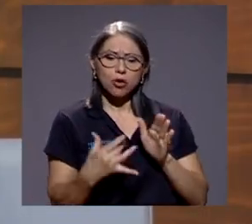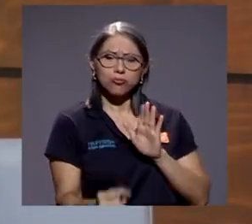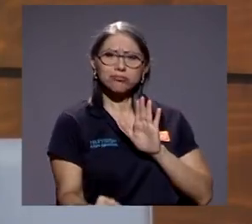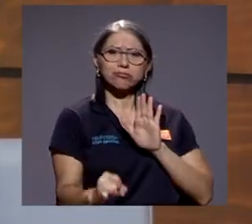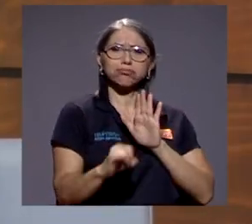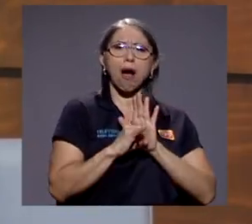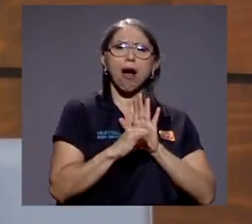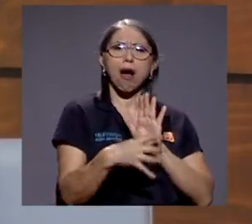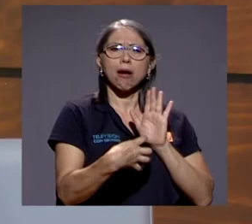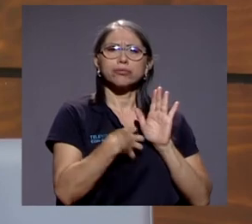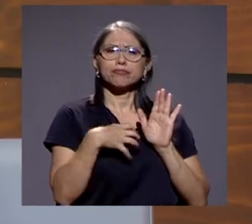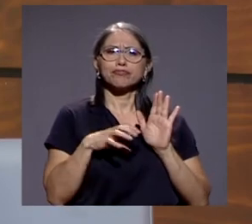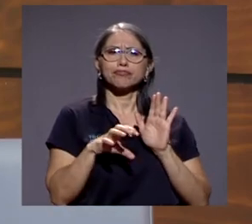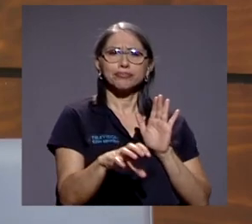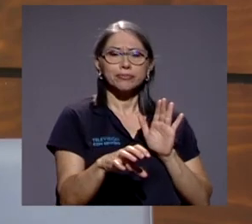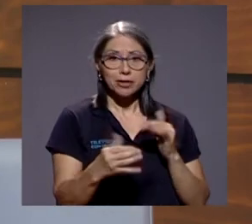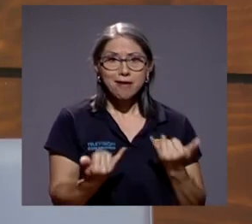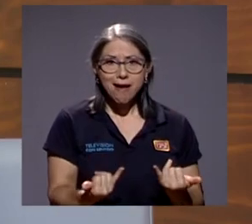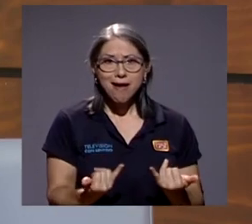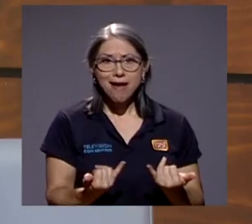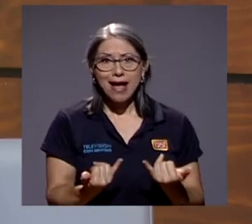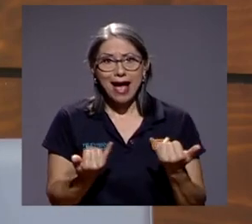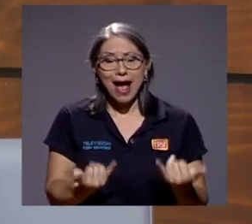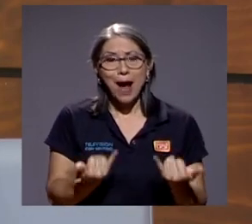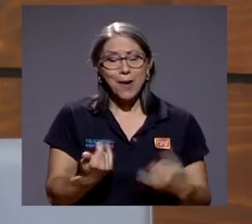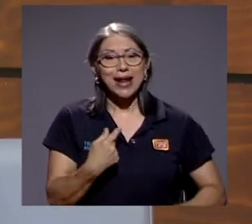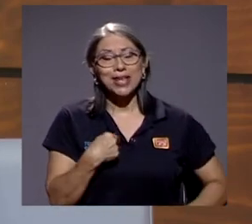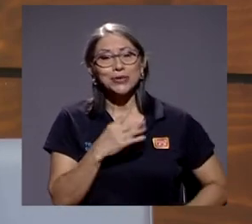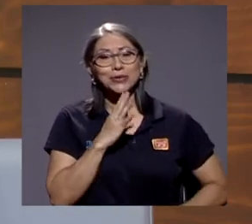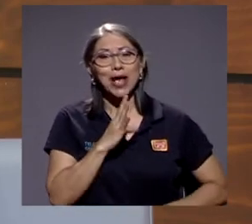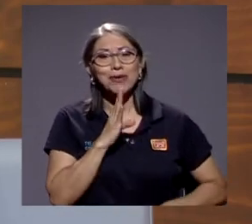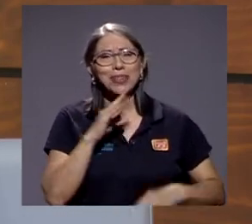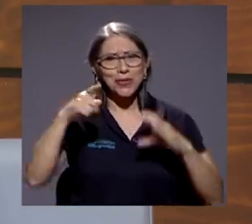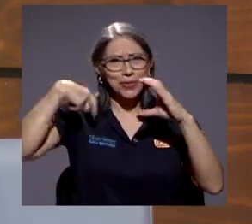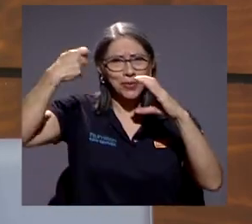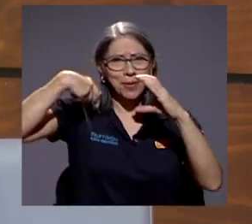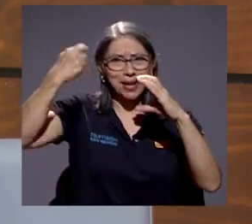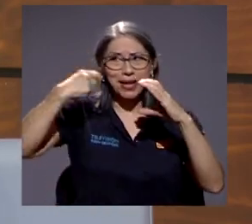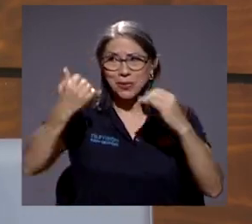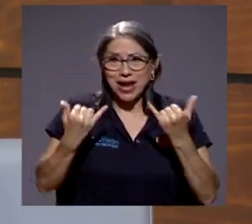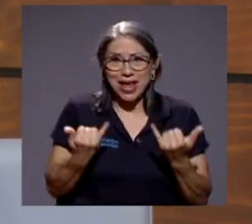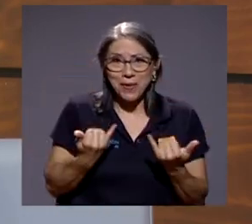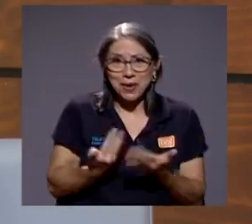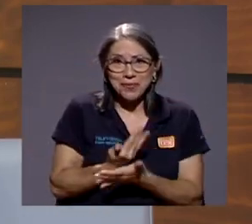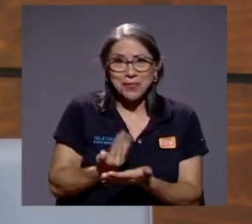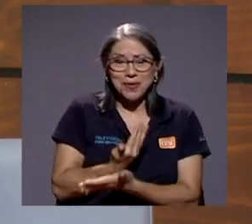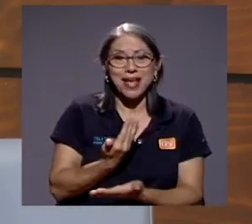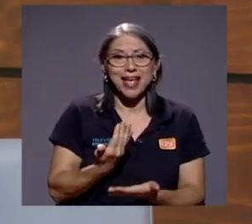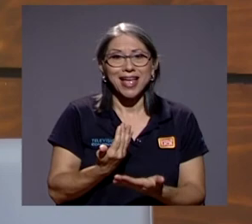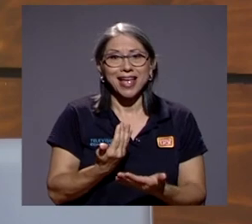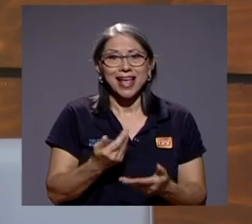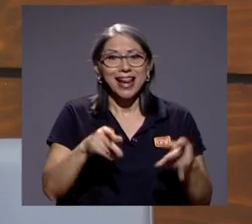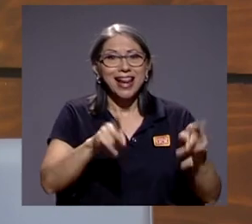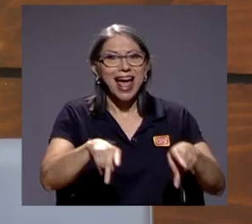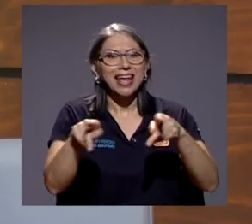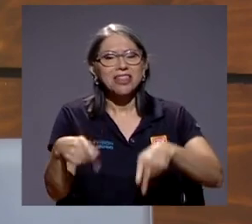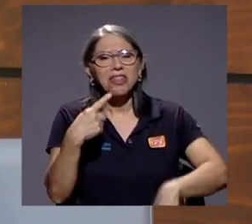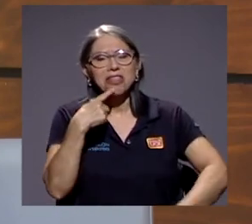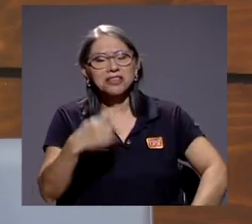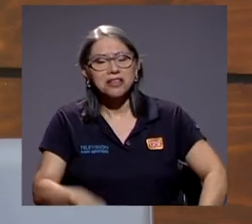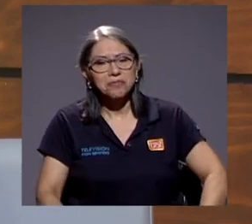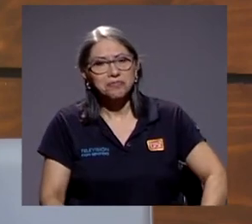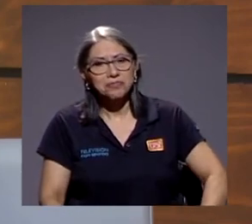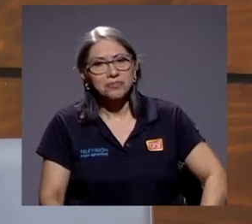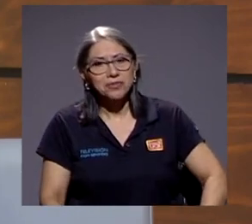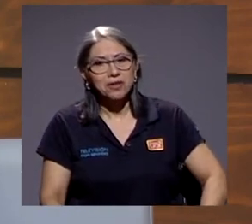justo ahora que estoy hablando mucho de una película que estoy estrenando la gente dice que